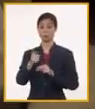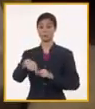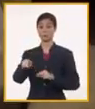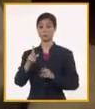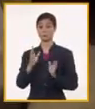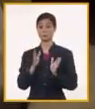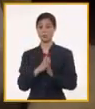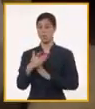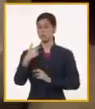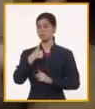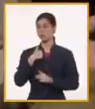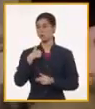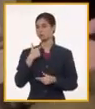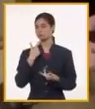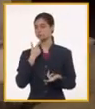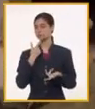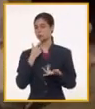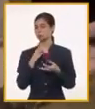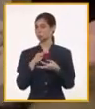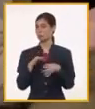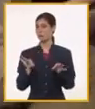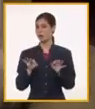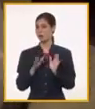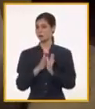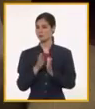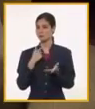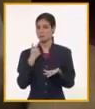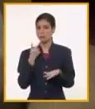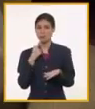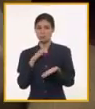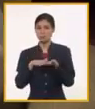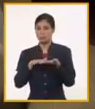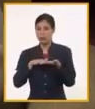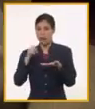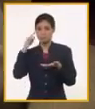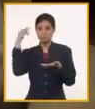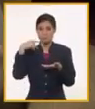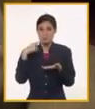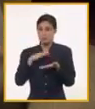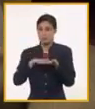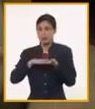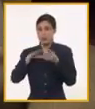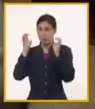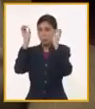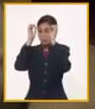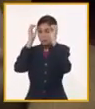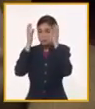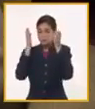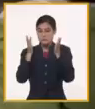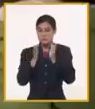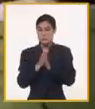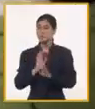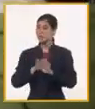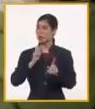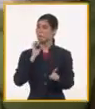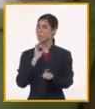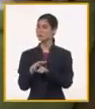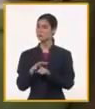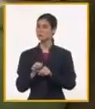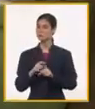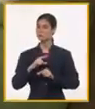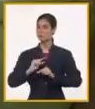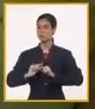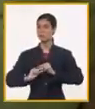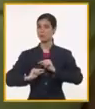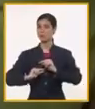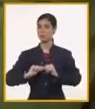digo, no sabía lo que era 1 millón, de hacer 1 millón de toneladas. Bueno, conclusión, por ahí empecé. Y entonces, bueno, ¿qué es